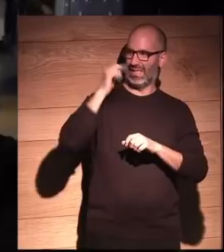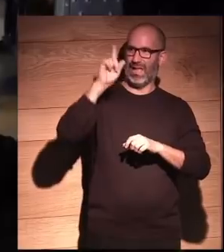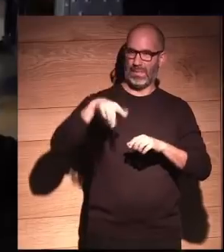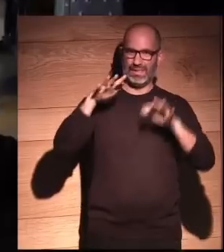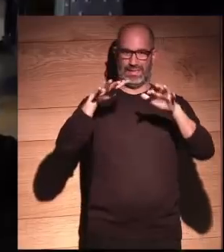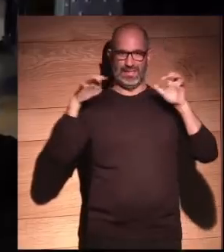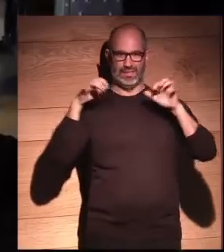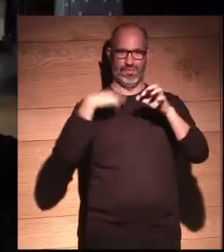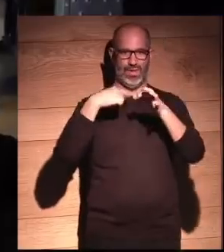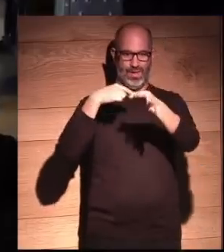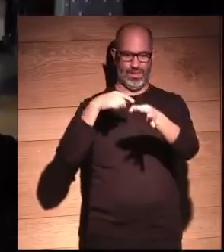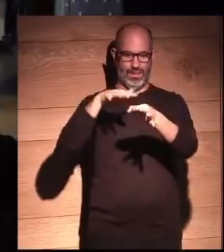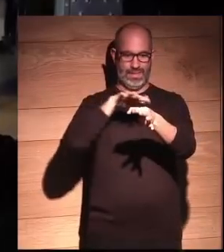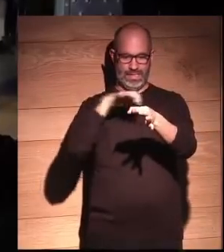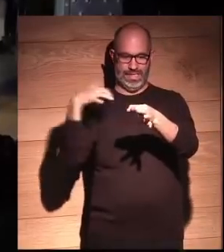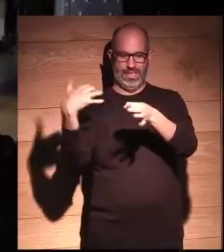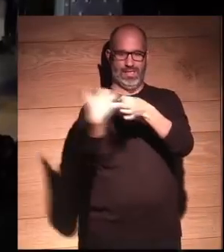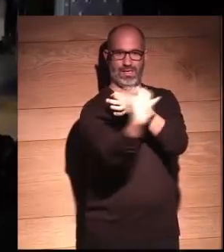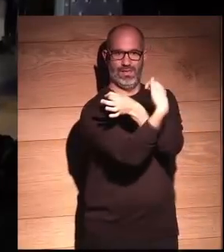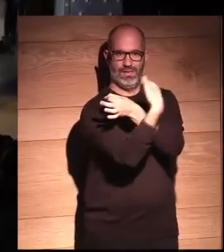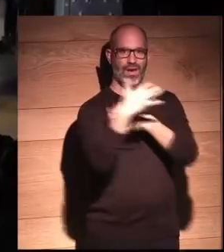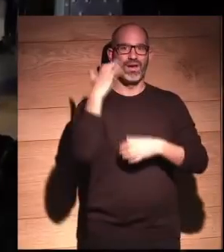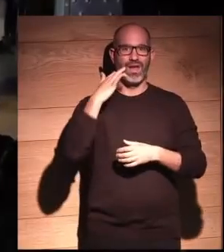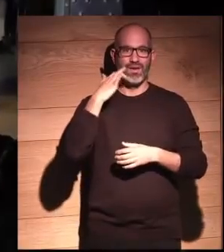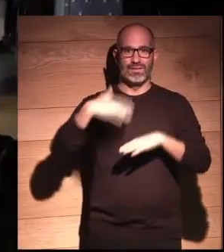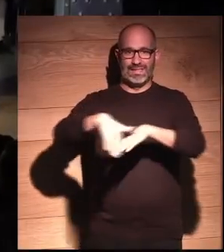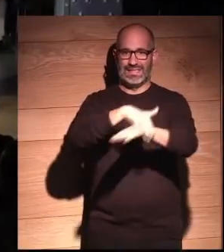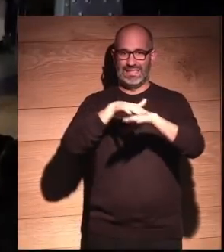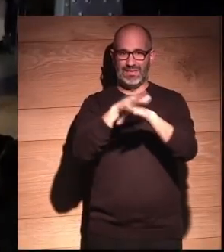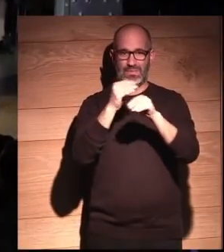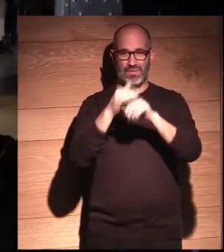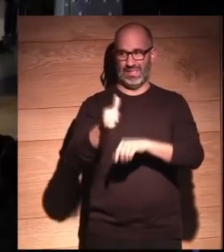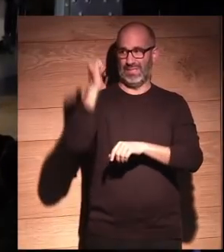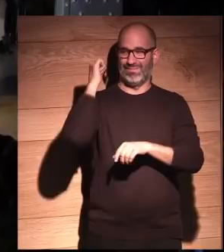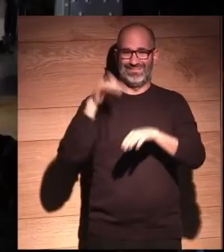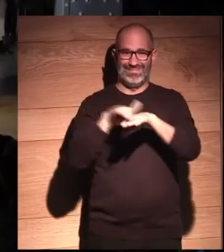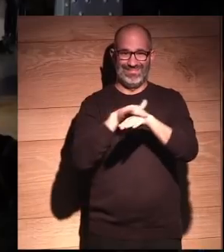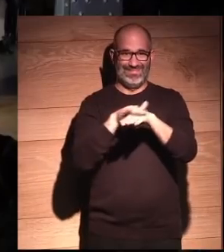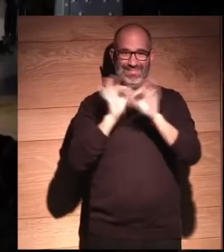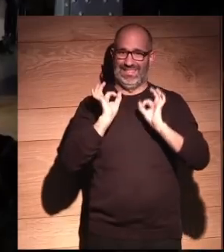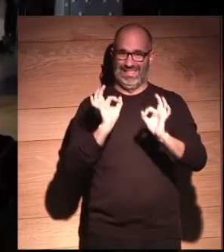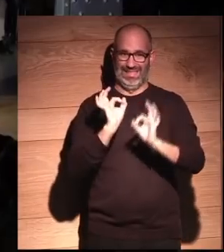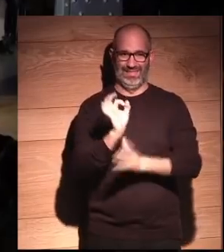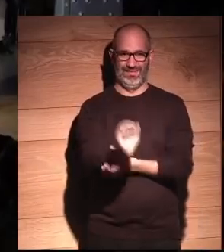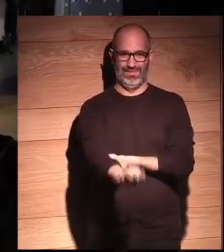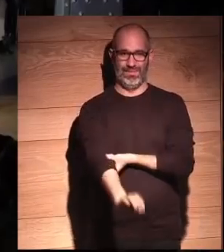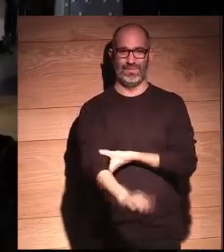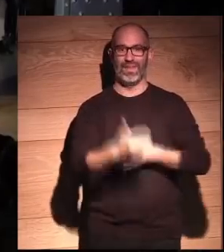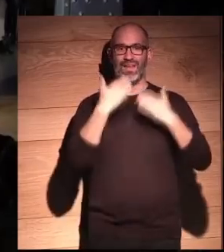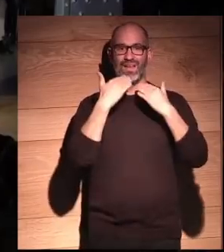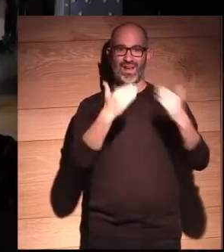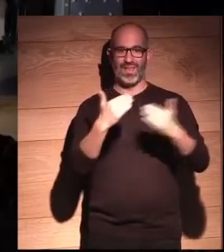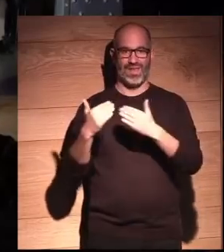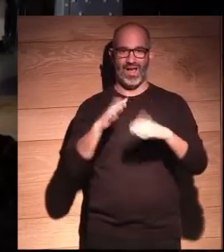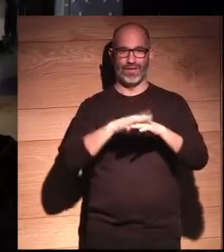retaguardia. Así que sentimos mucho darles la espalda, pero esto es lo que hay. Gracias por